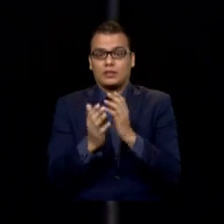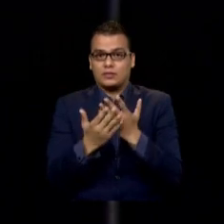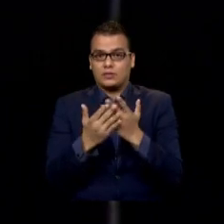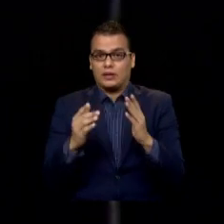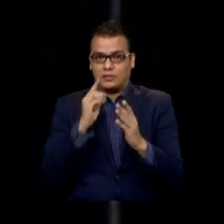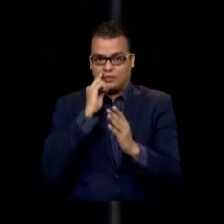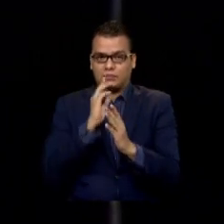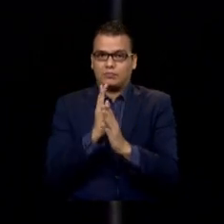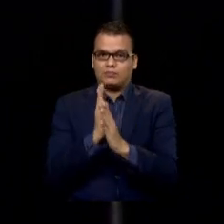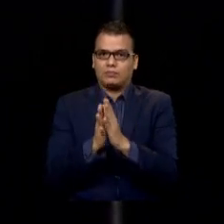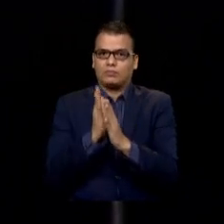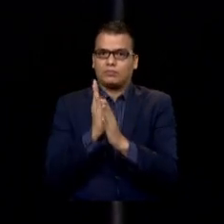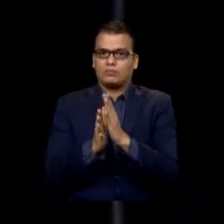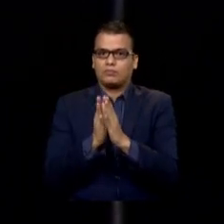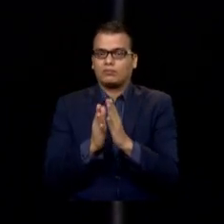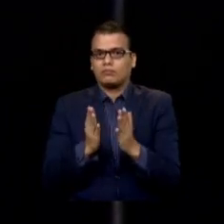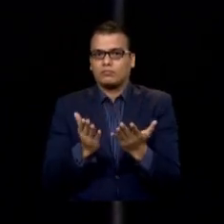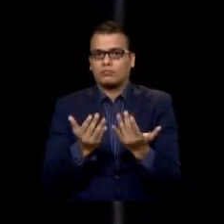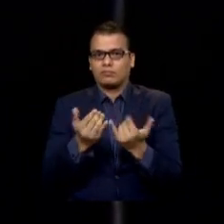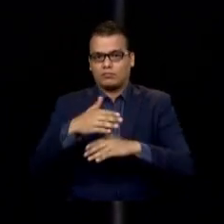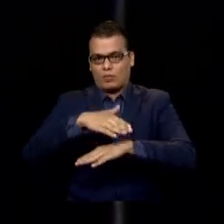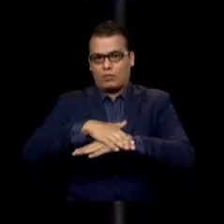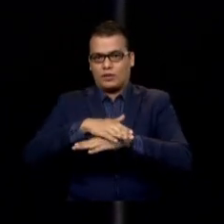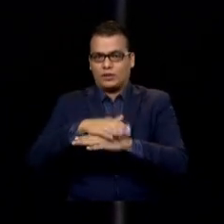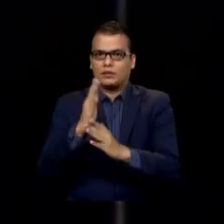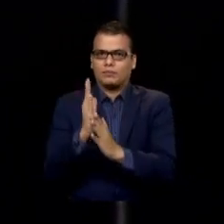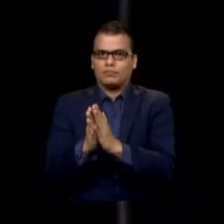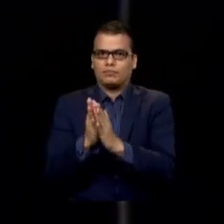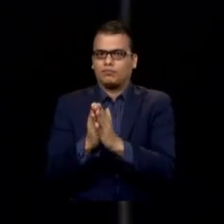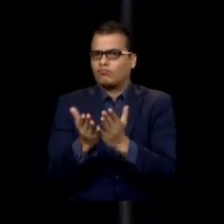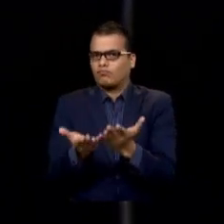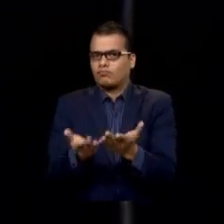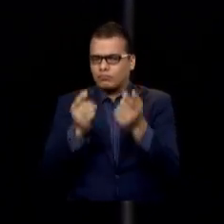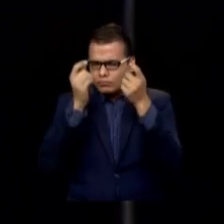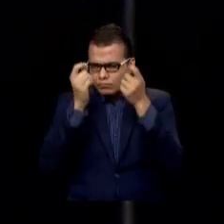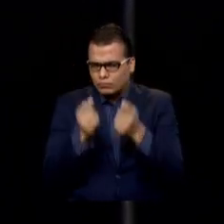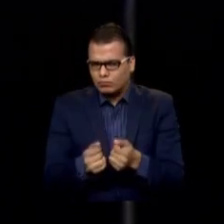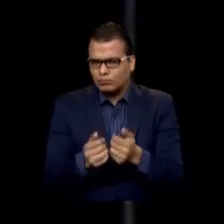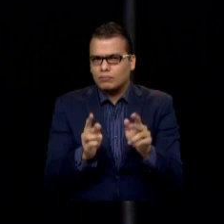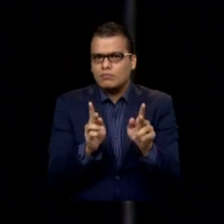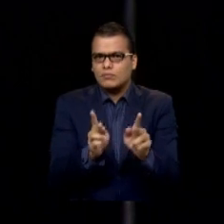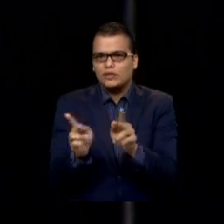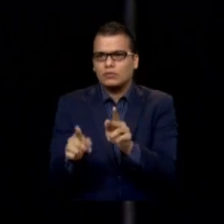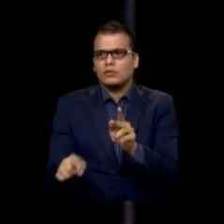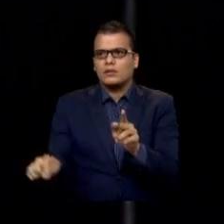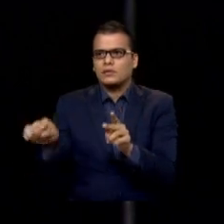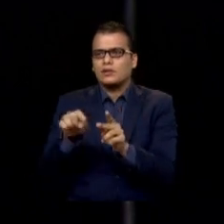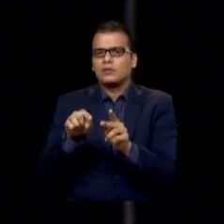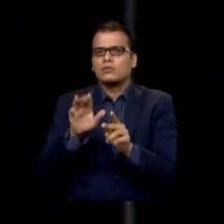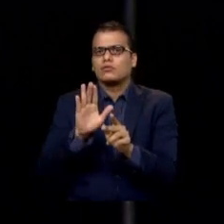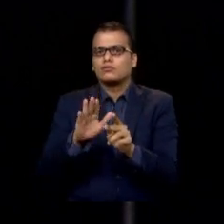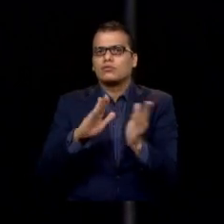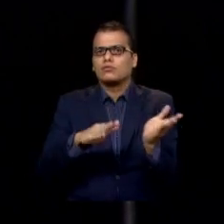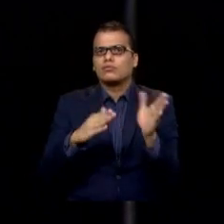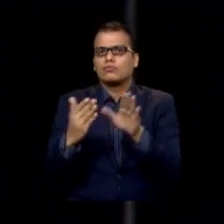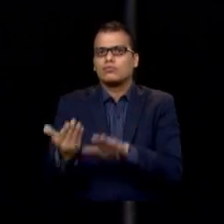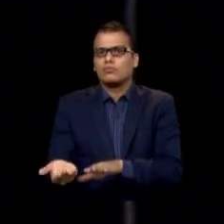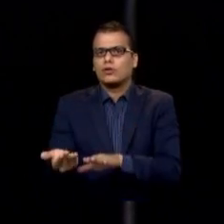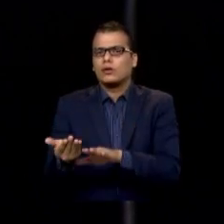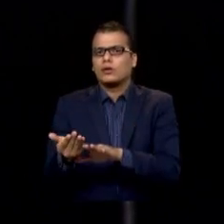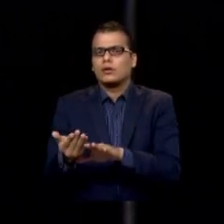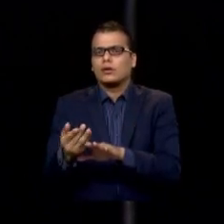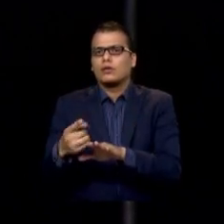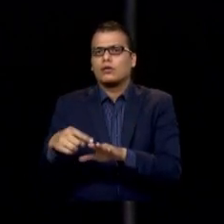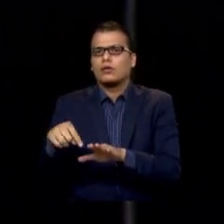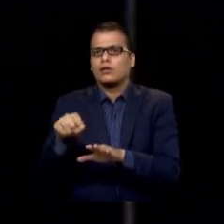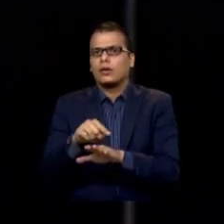esta información. Final de la tarde se conoce el más reciente registro de víctimas de personas afectadas en Colombia.